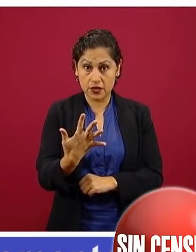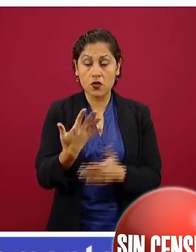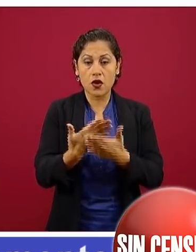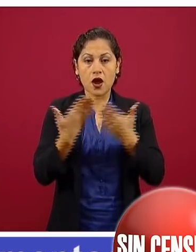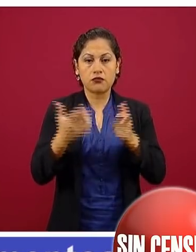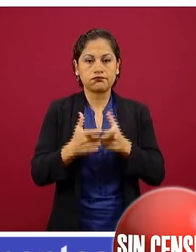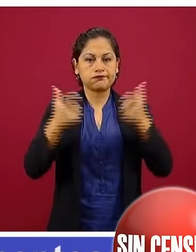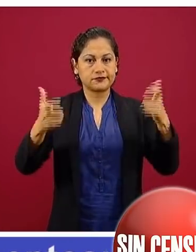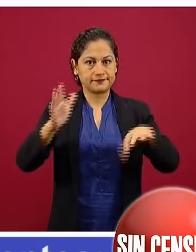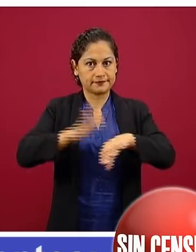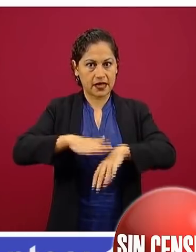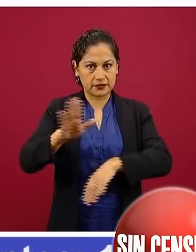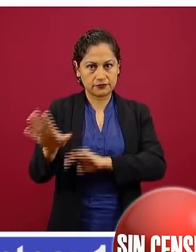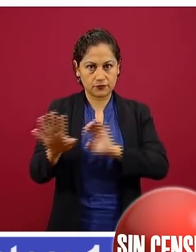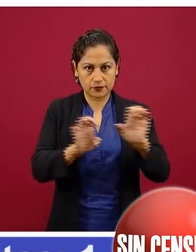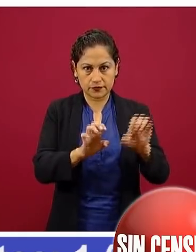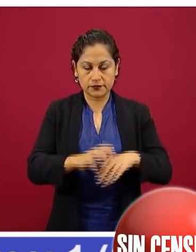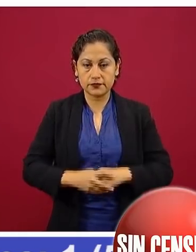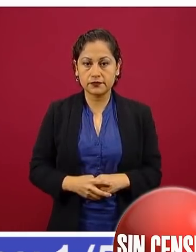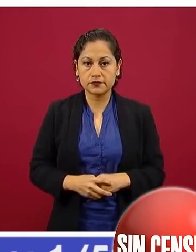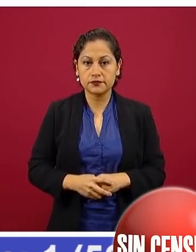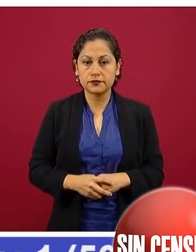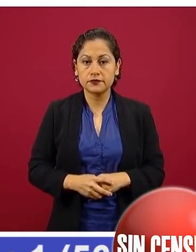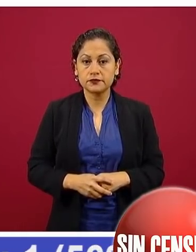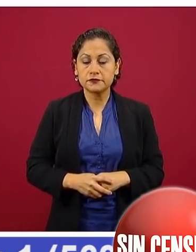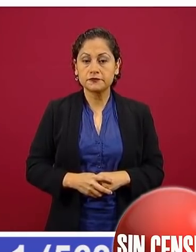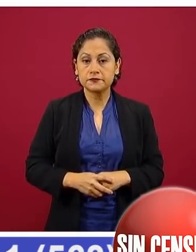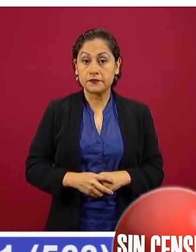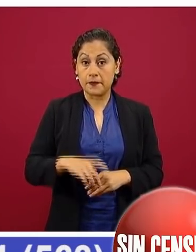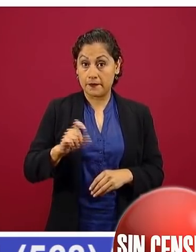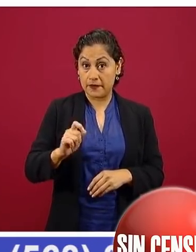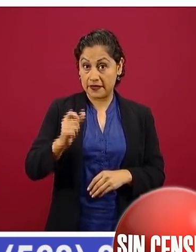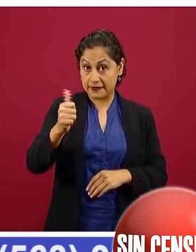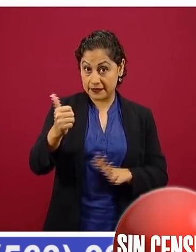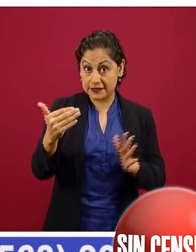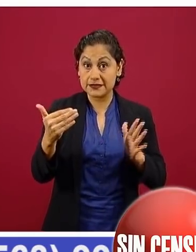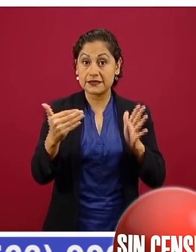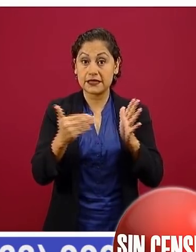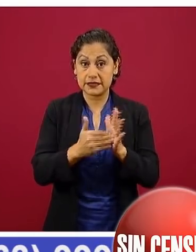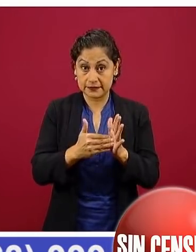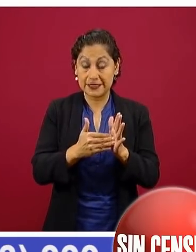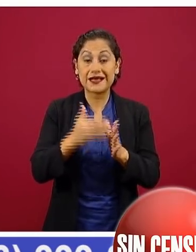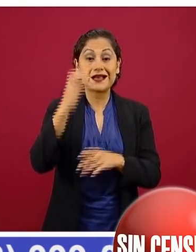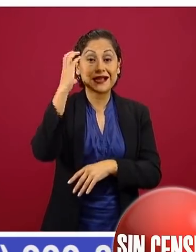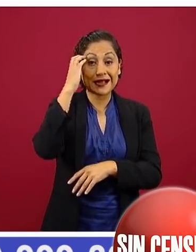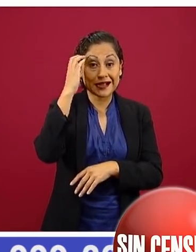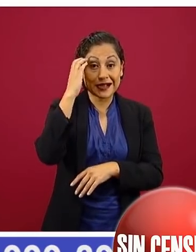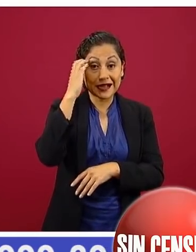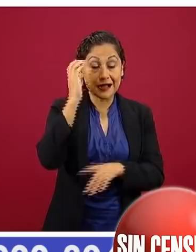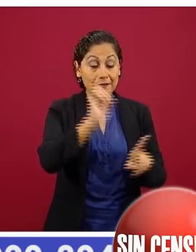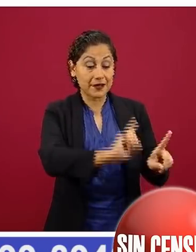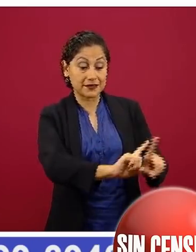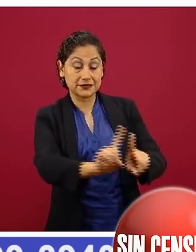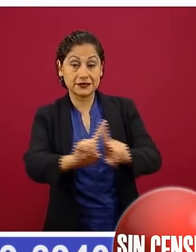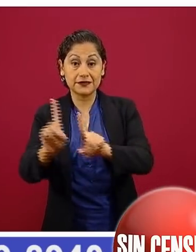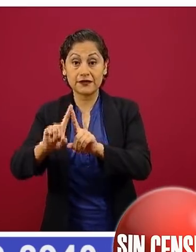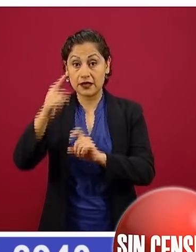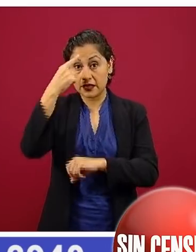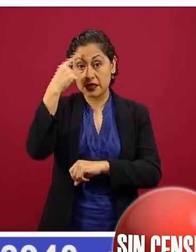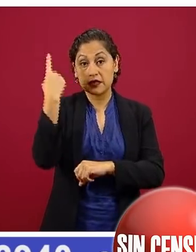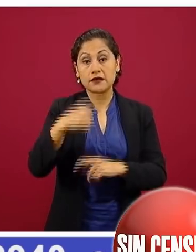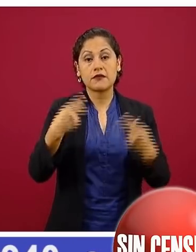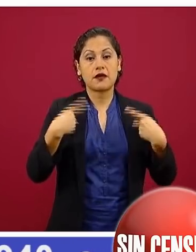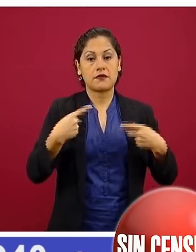ampliados. Y son más de 26,000 camas de hospitalización general,